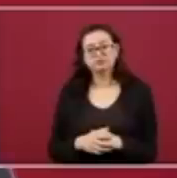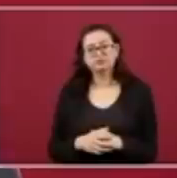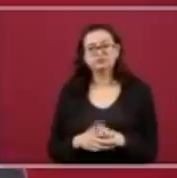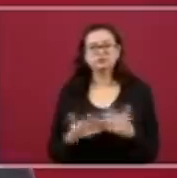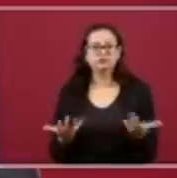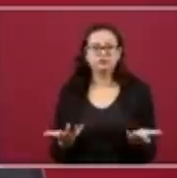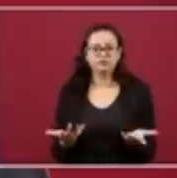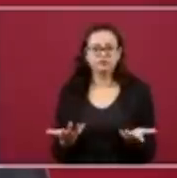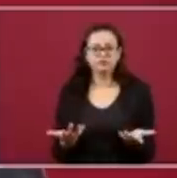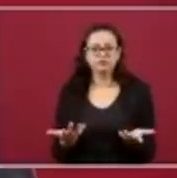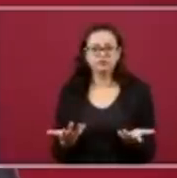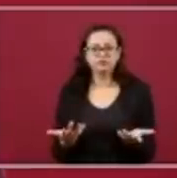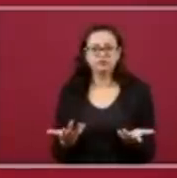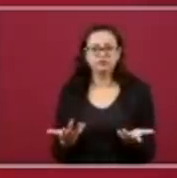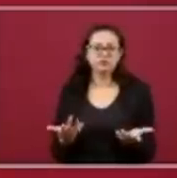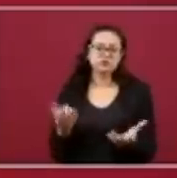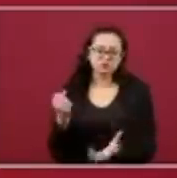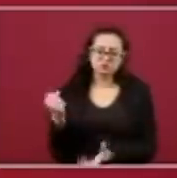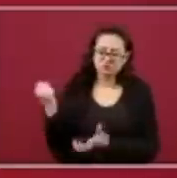Entonces, si se invierten